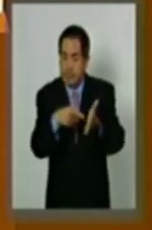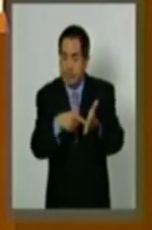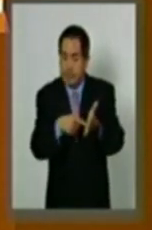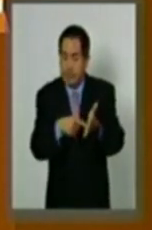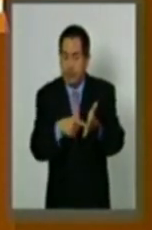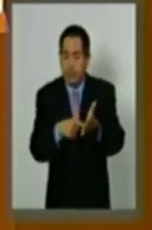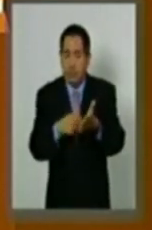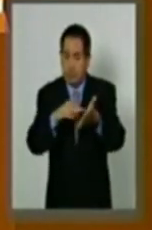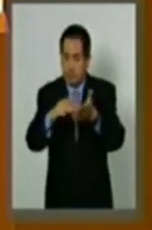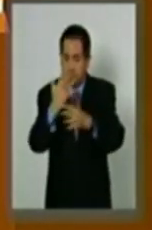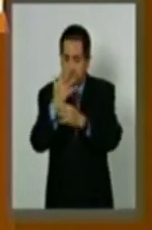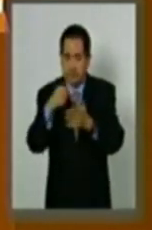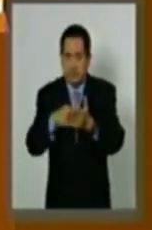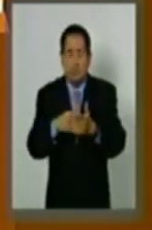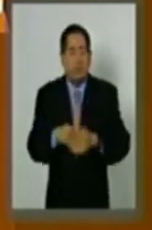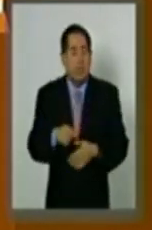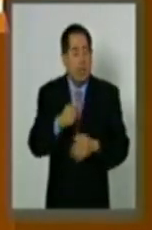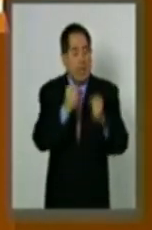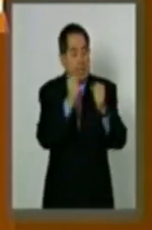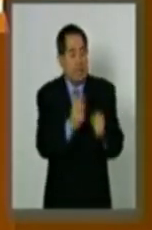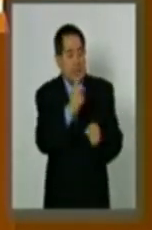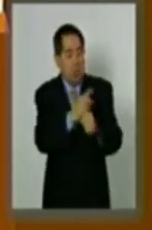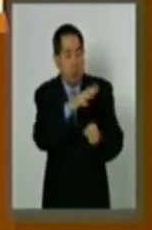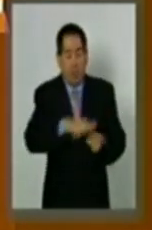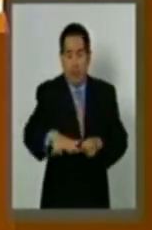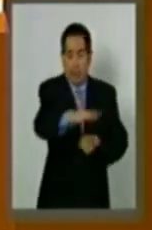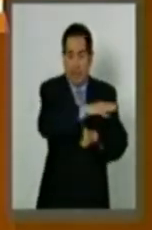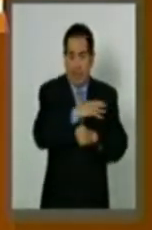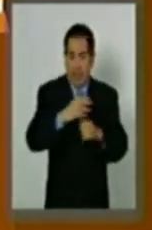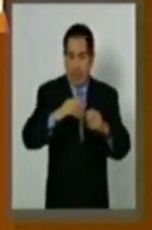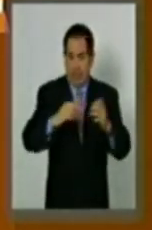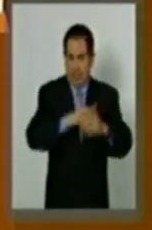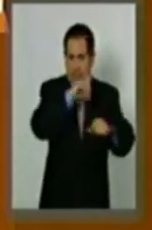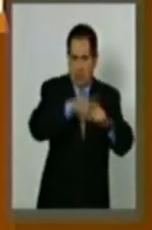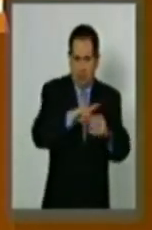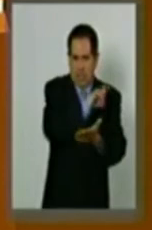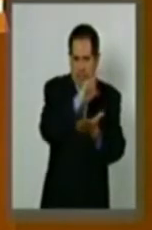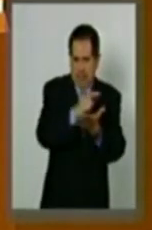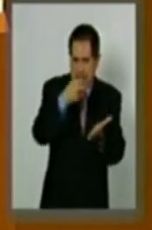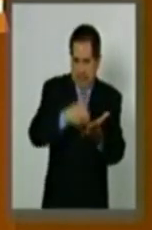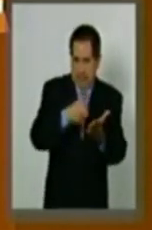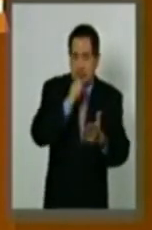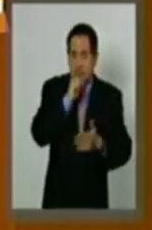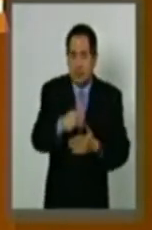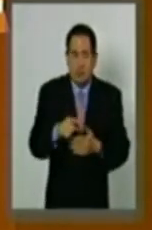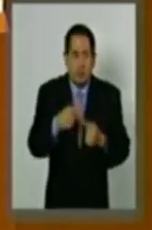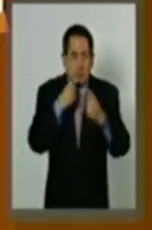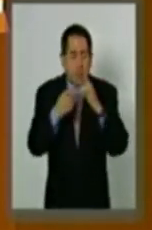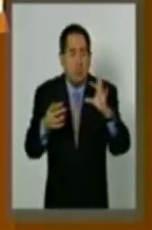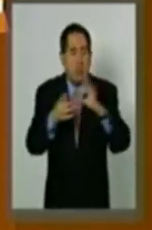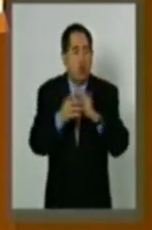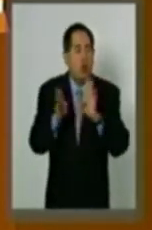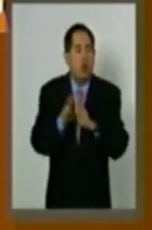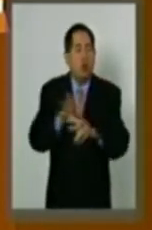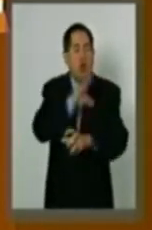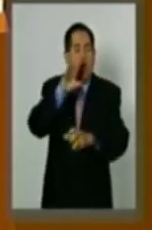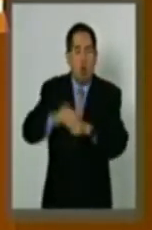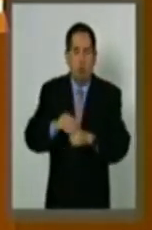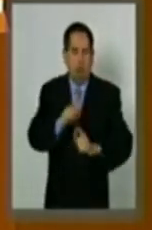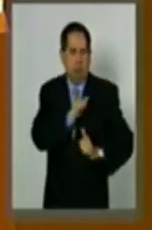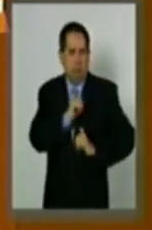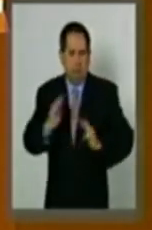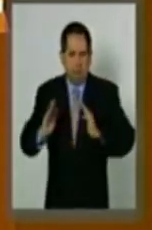que a la letra dice: para preservar la seguridad nacional en los términos de la ley respectiva y disponer de la totalidad de la Fuerza